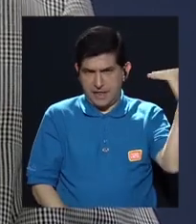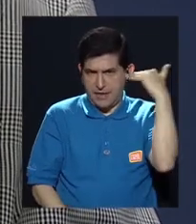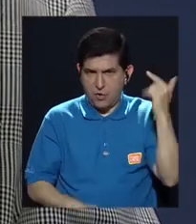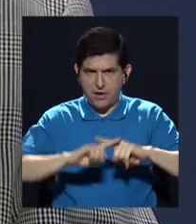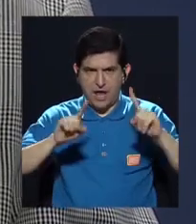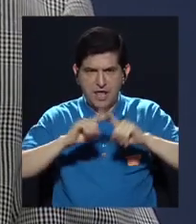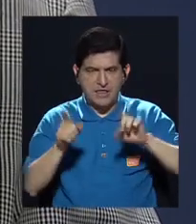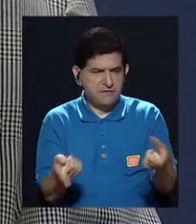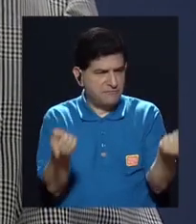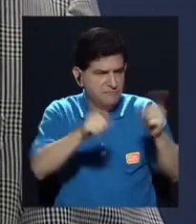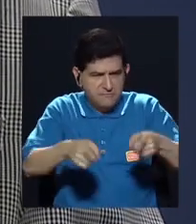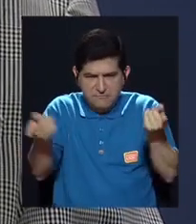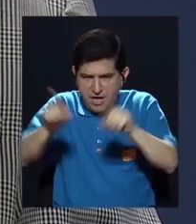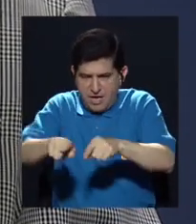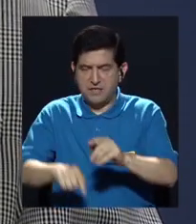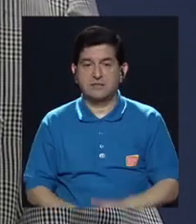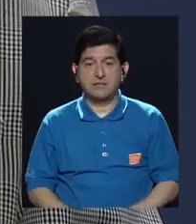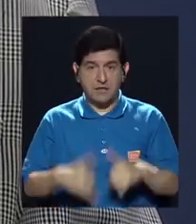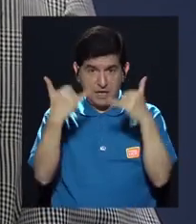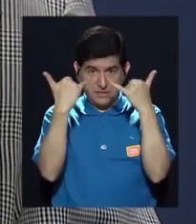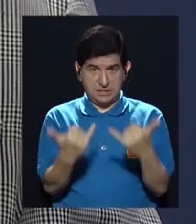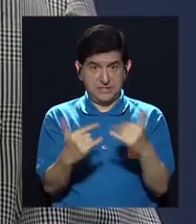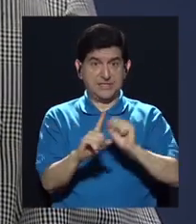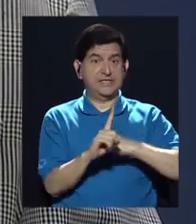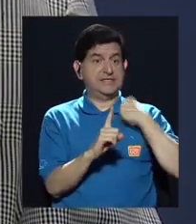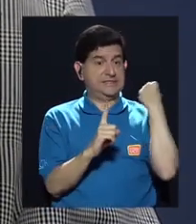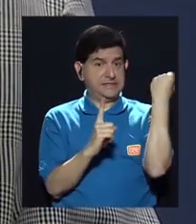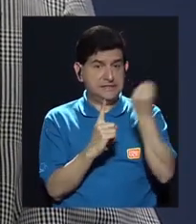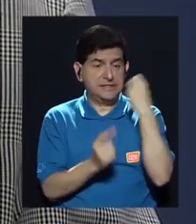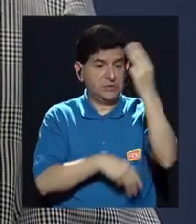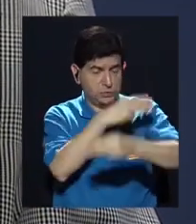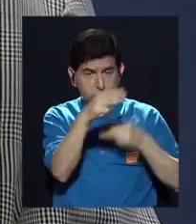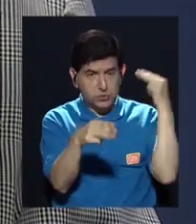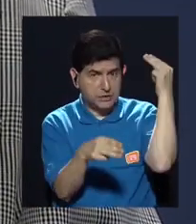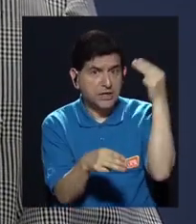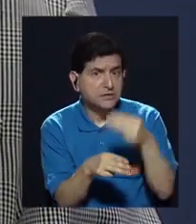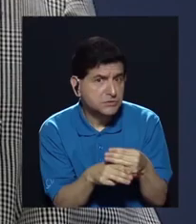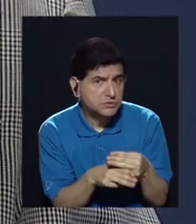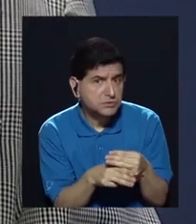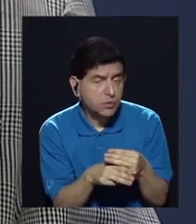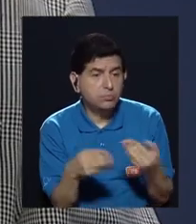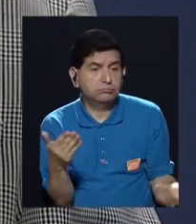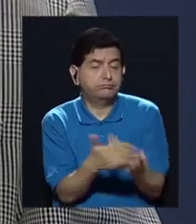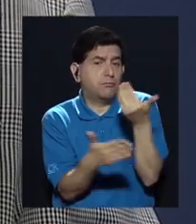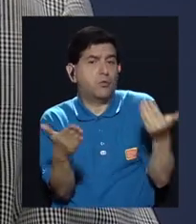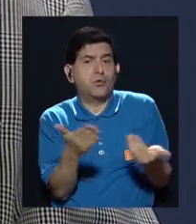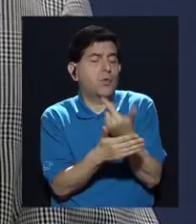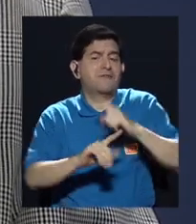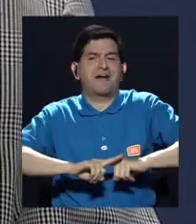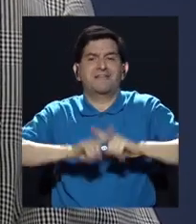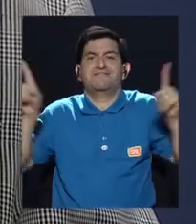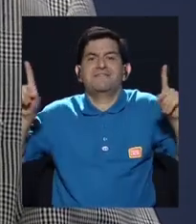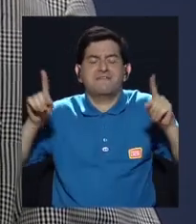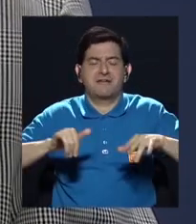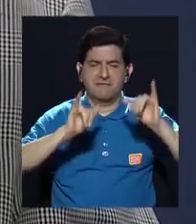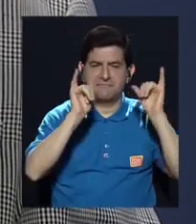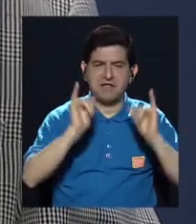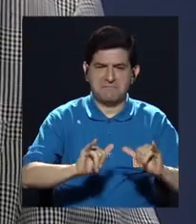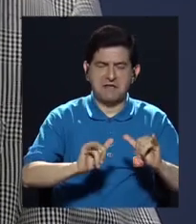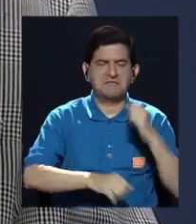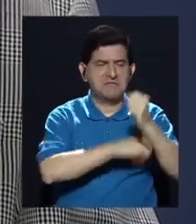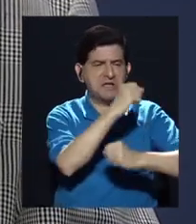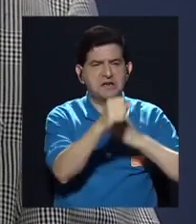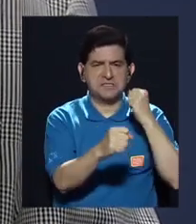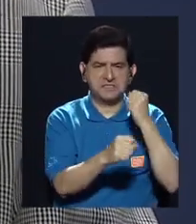otros acontecimientos. Entonces ya había una situación mundial nueva, distinta a la que había